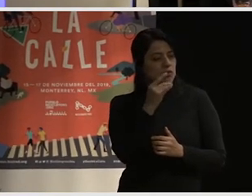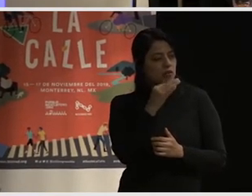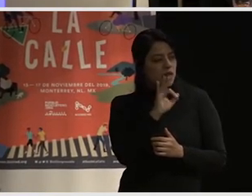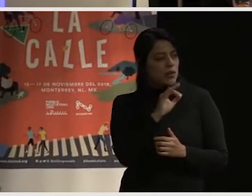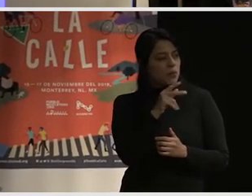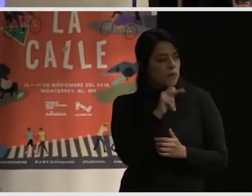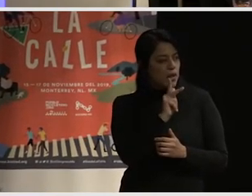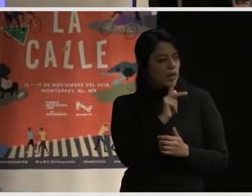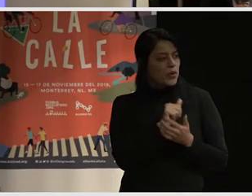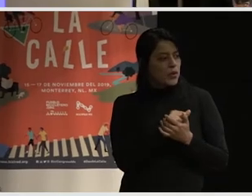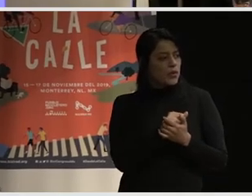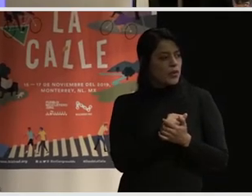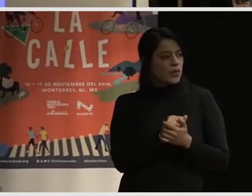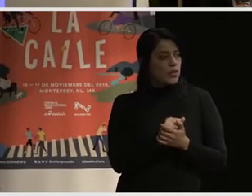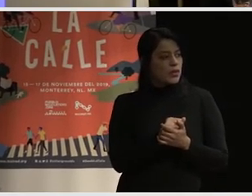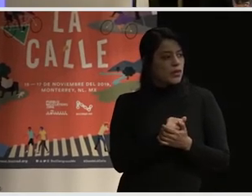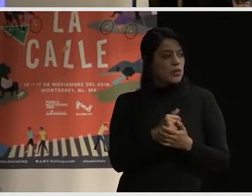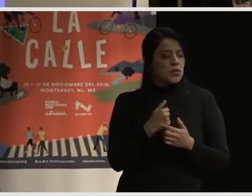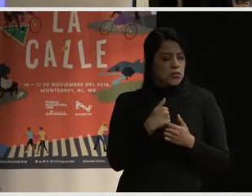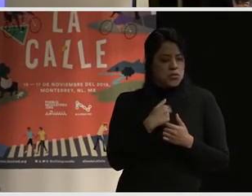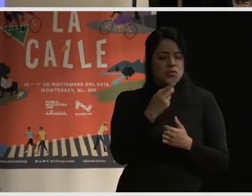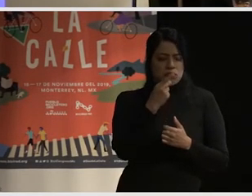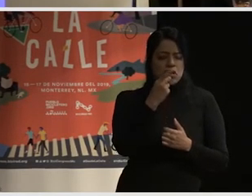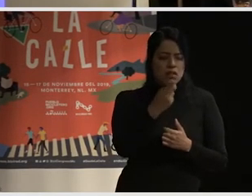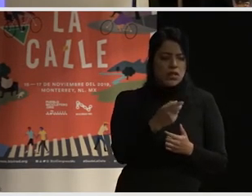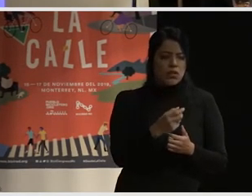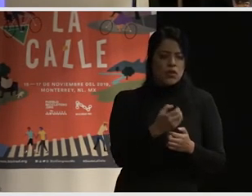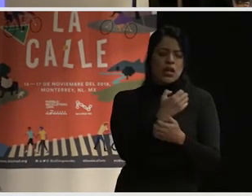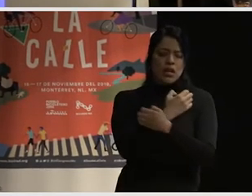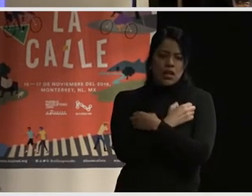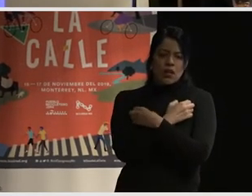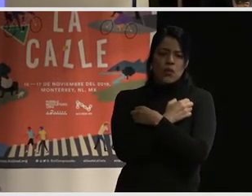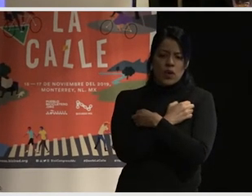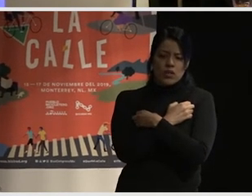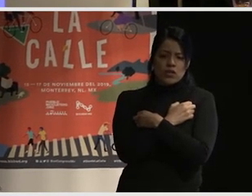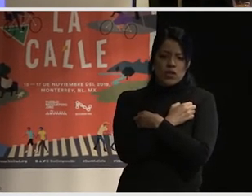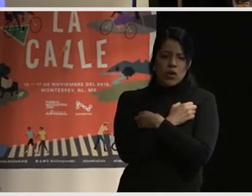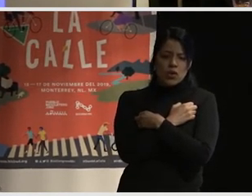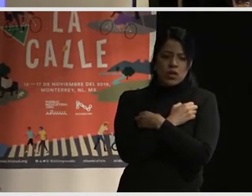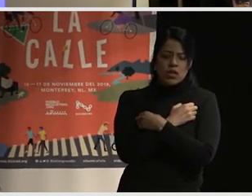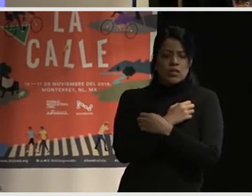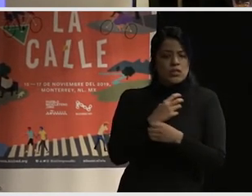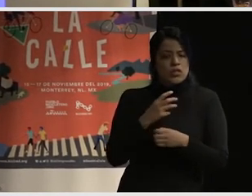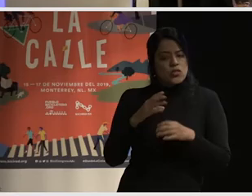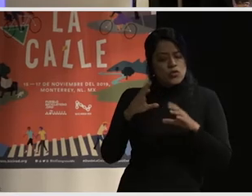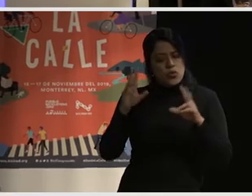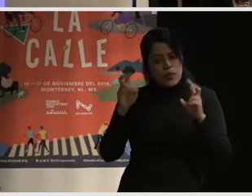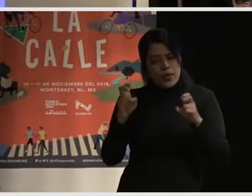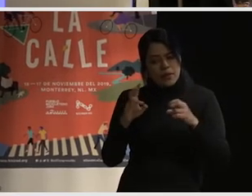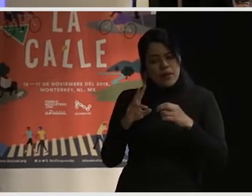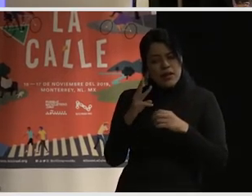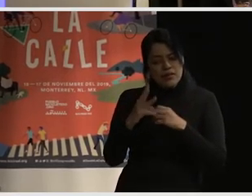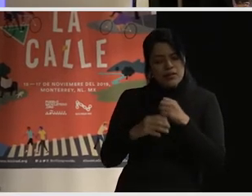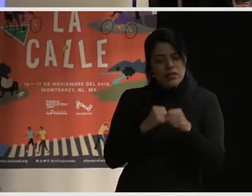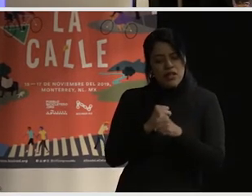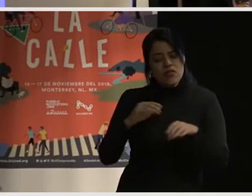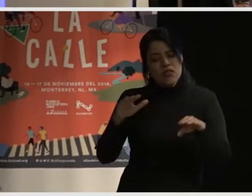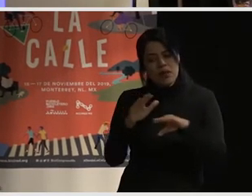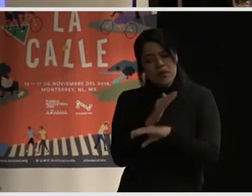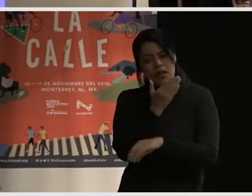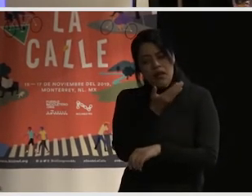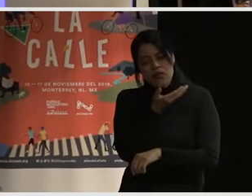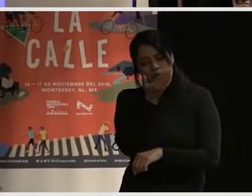pero pues yo sí diría que la educación es un tema de tres años y es un cambio más que de educación es un cambio de hábitos